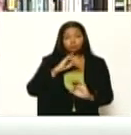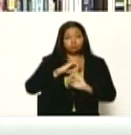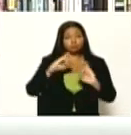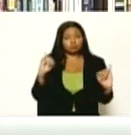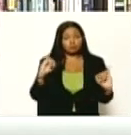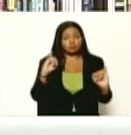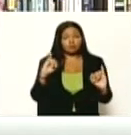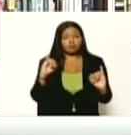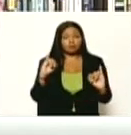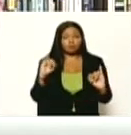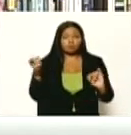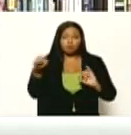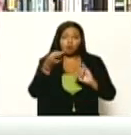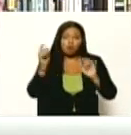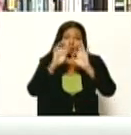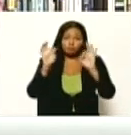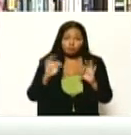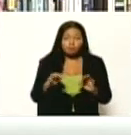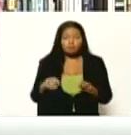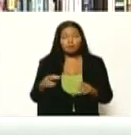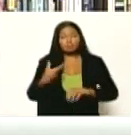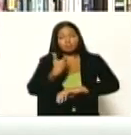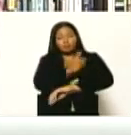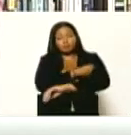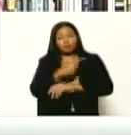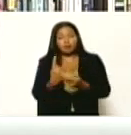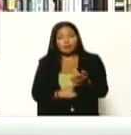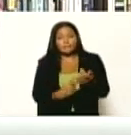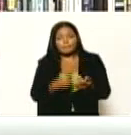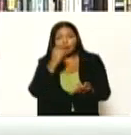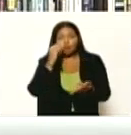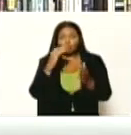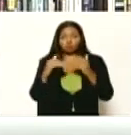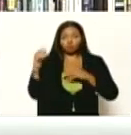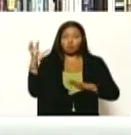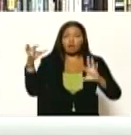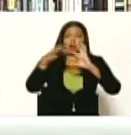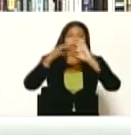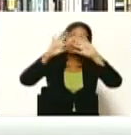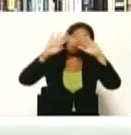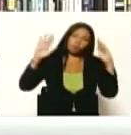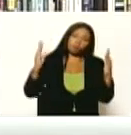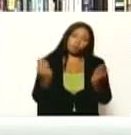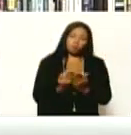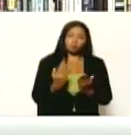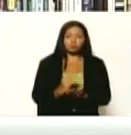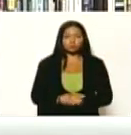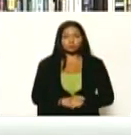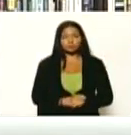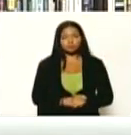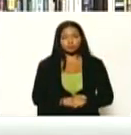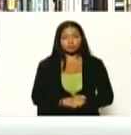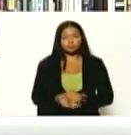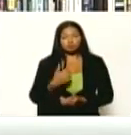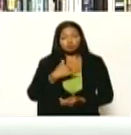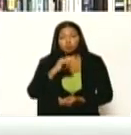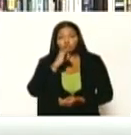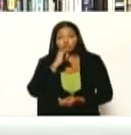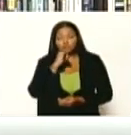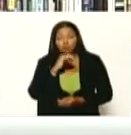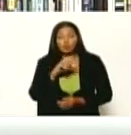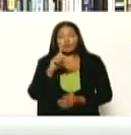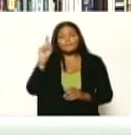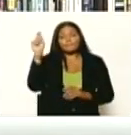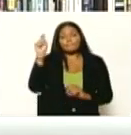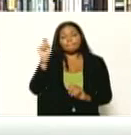vacunas con nuestros hermanos mayores y aliados del mundo. Y anuncio, entre los meses de